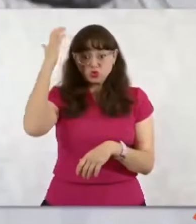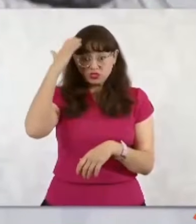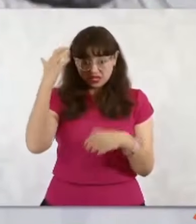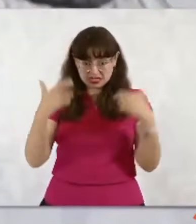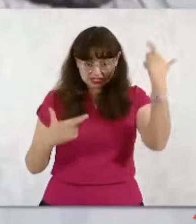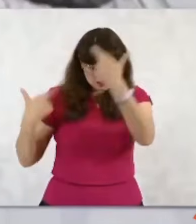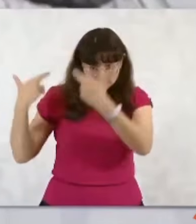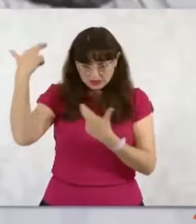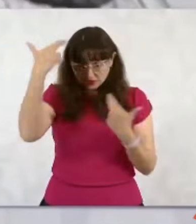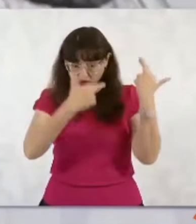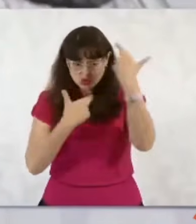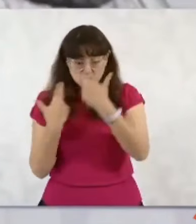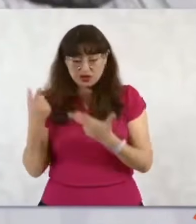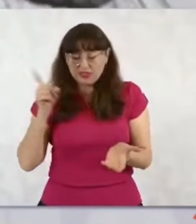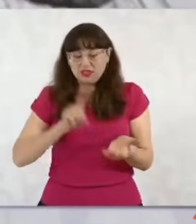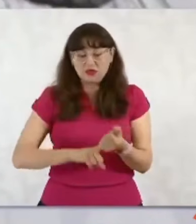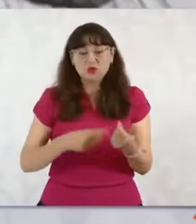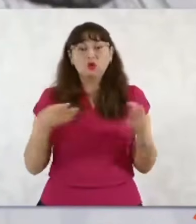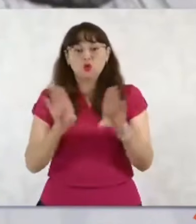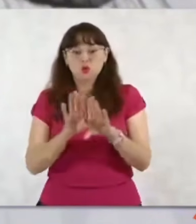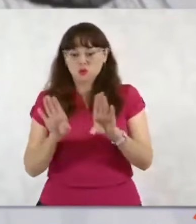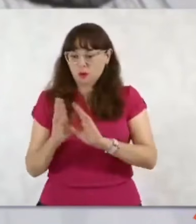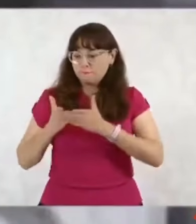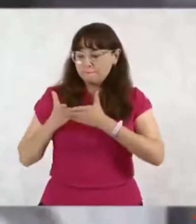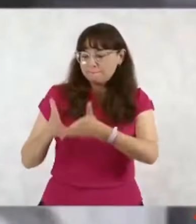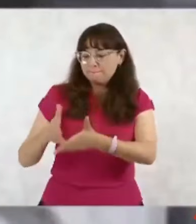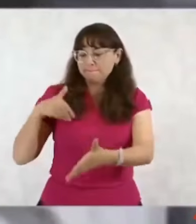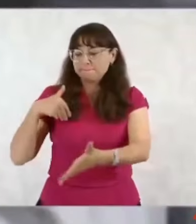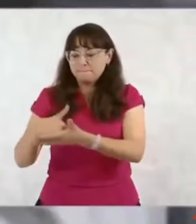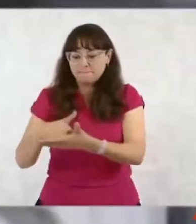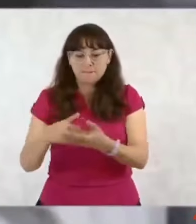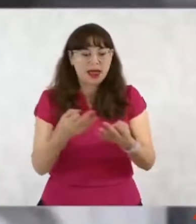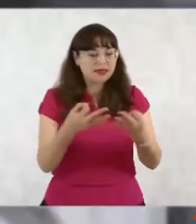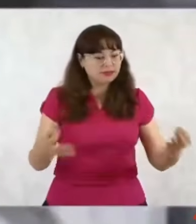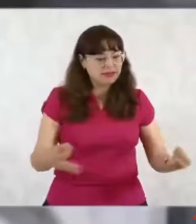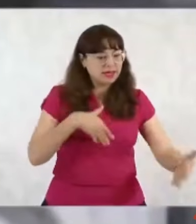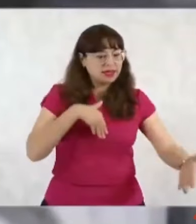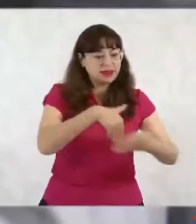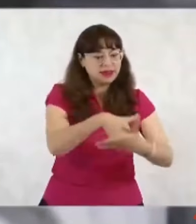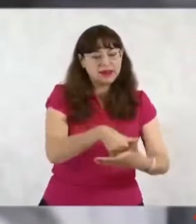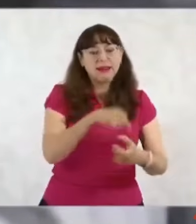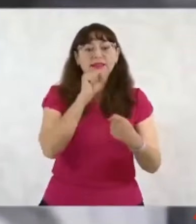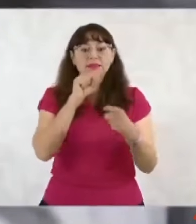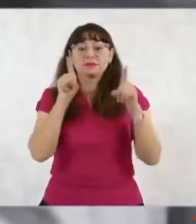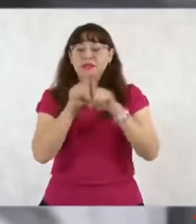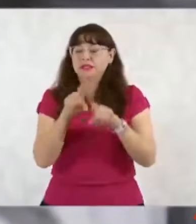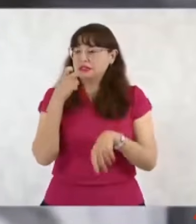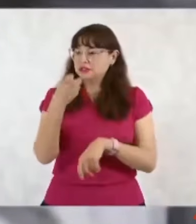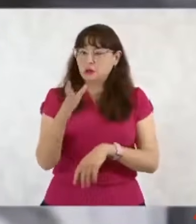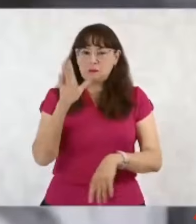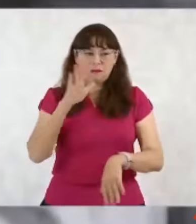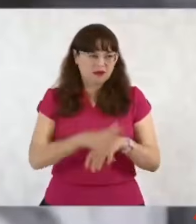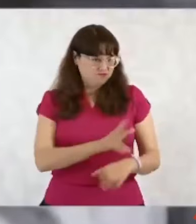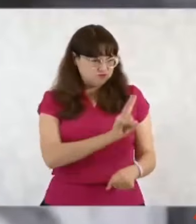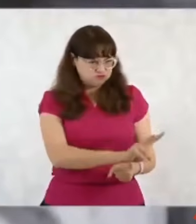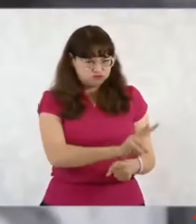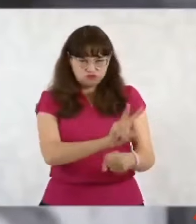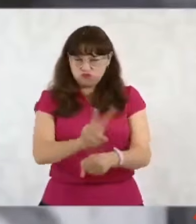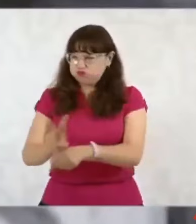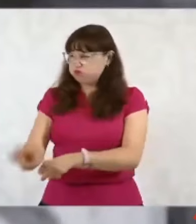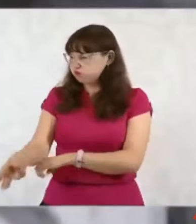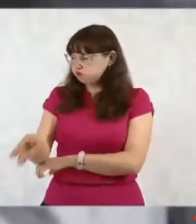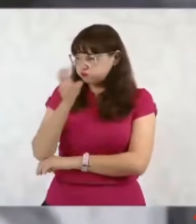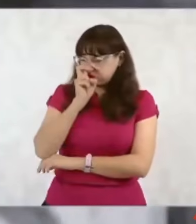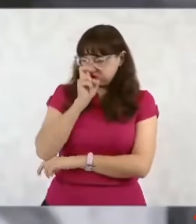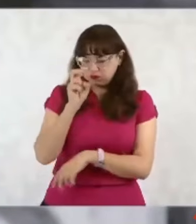las aduanas marítimas y las aduanas terrestres, cómo fortalecimos este centro de monitoreo, de